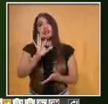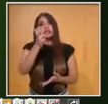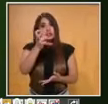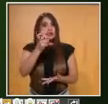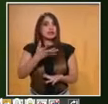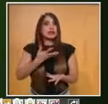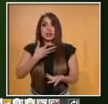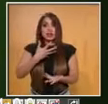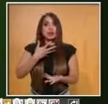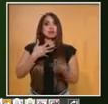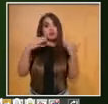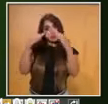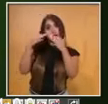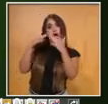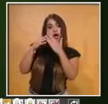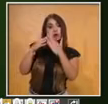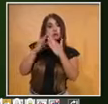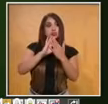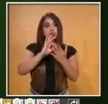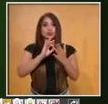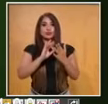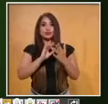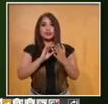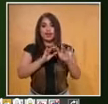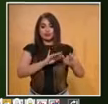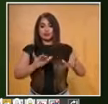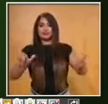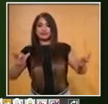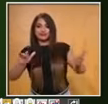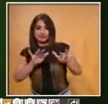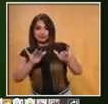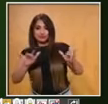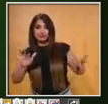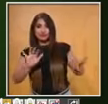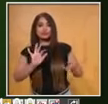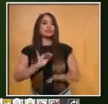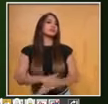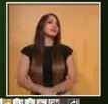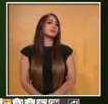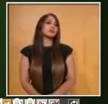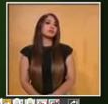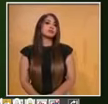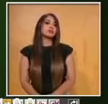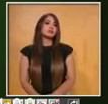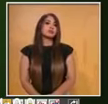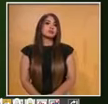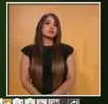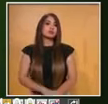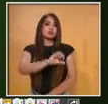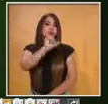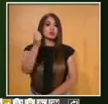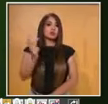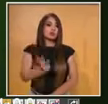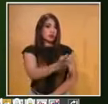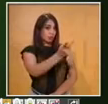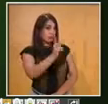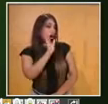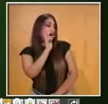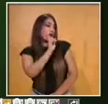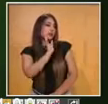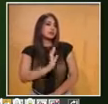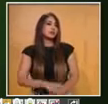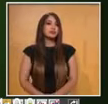acceso a ella, que es la computadora. Muy bien. La siguiente pregunta, vamos a ver si le atina,